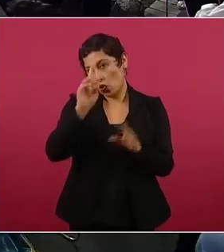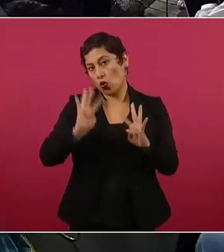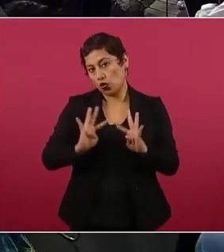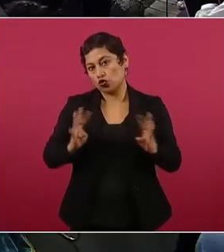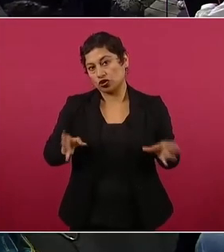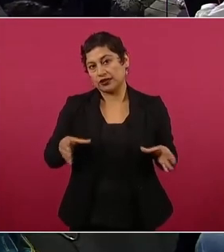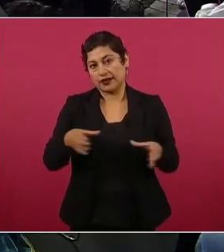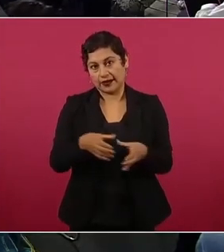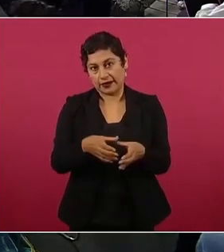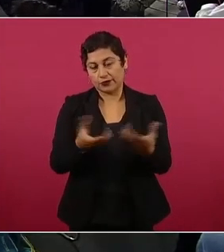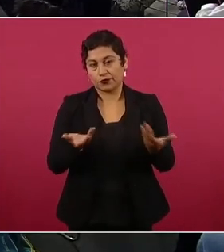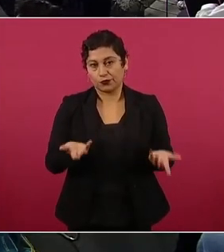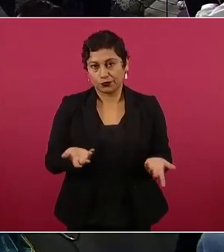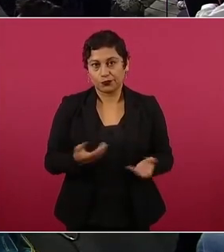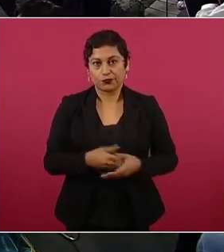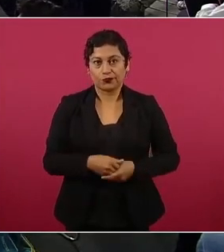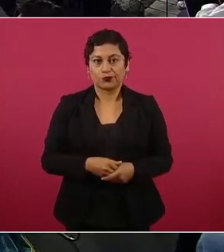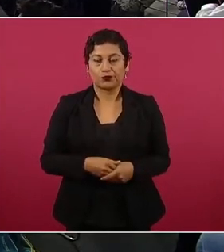Entonces,